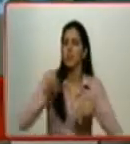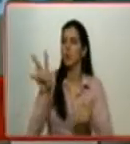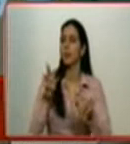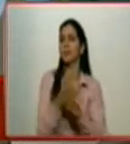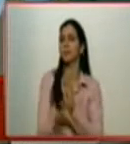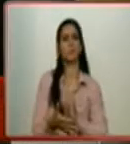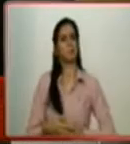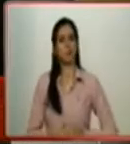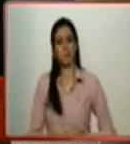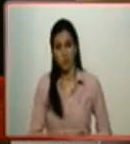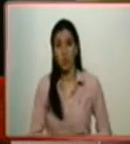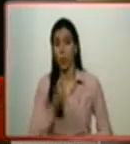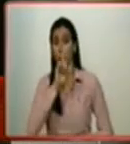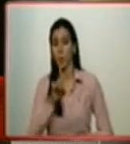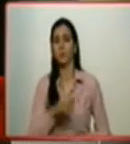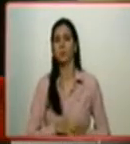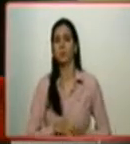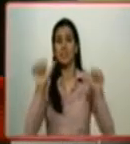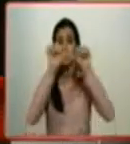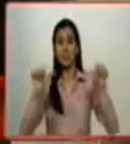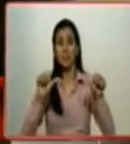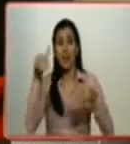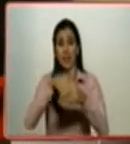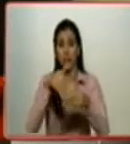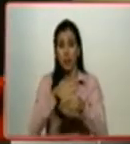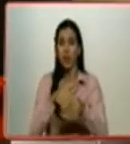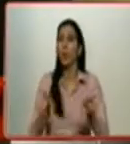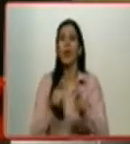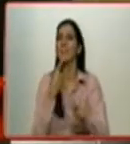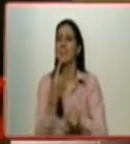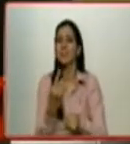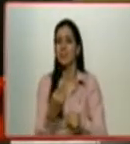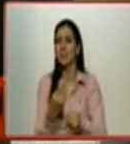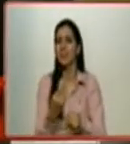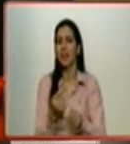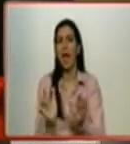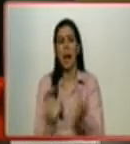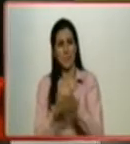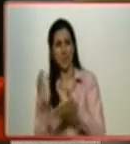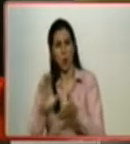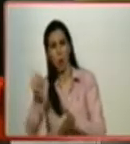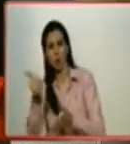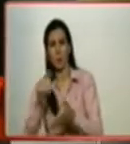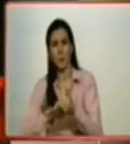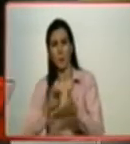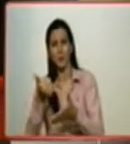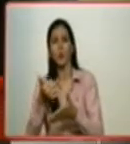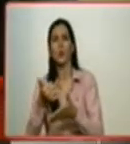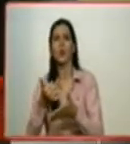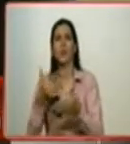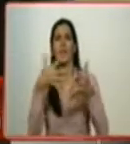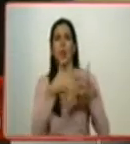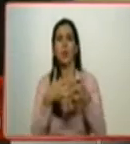Venezuela. Uno, este es un sistema electoral que, como lo decía el compañero representante de los Estados